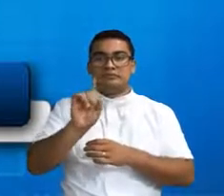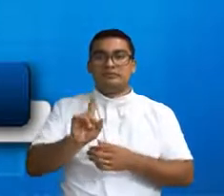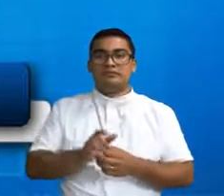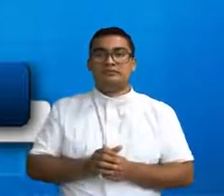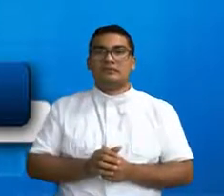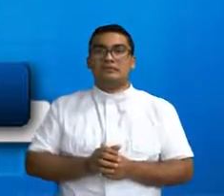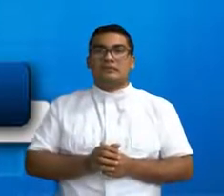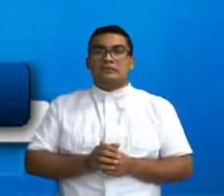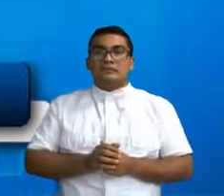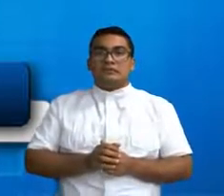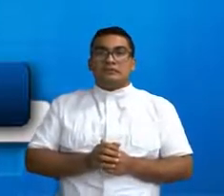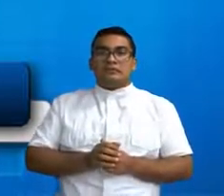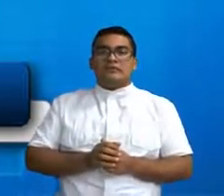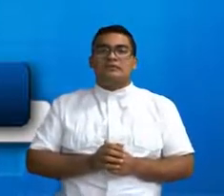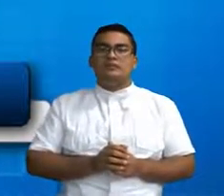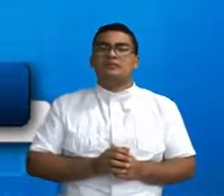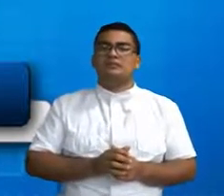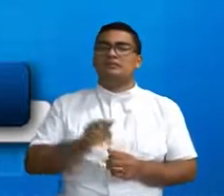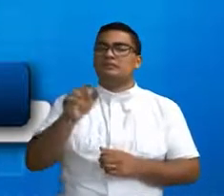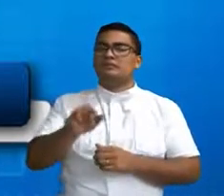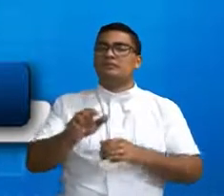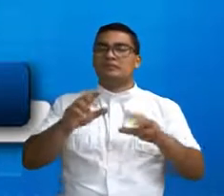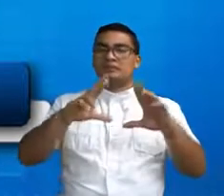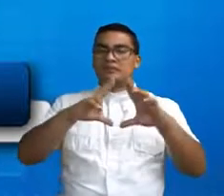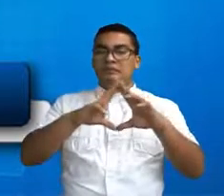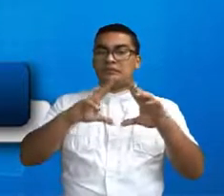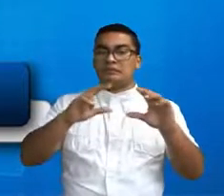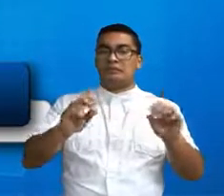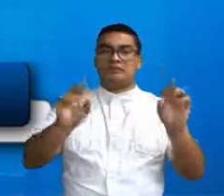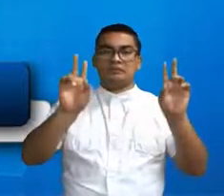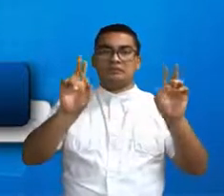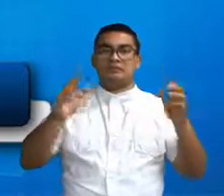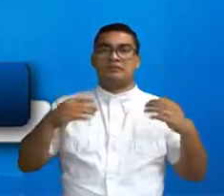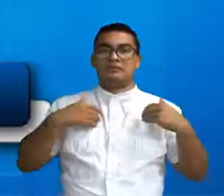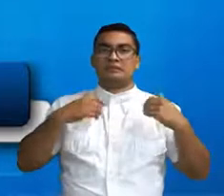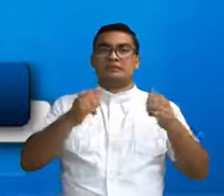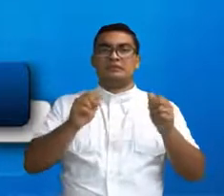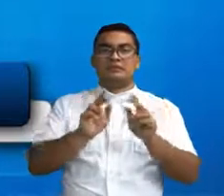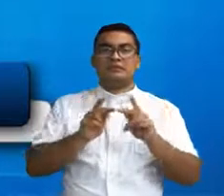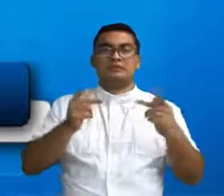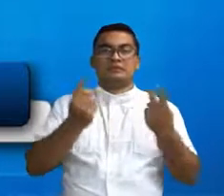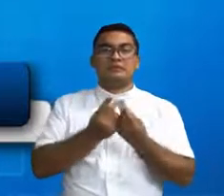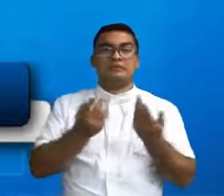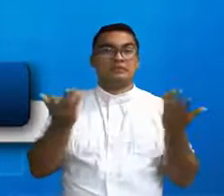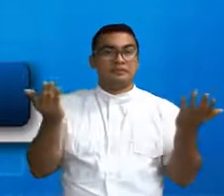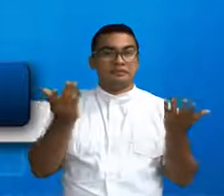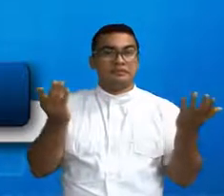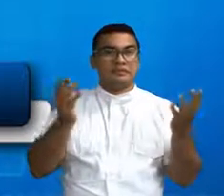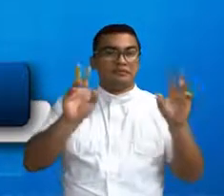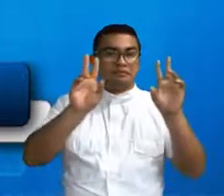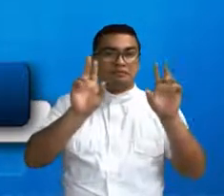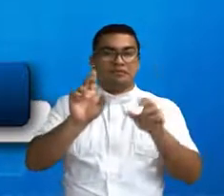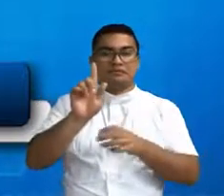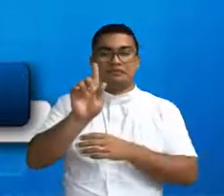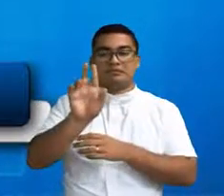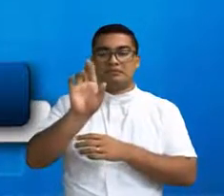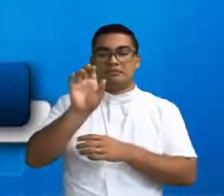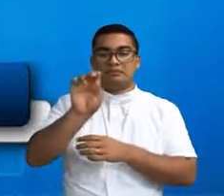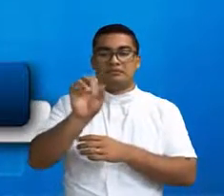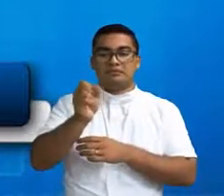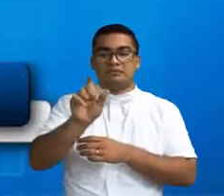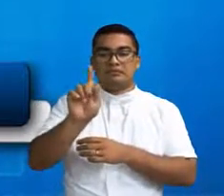cómo se trata en nuestro país, en el sector de salud público, ¿cómo se atiende a este trastorno? Bueno, antes de